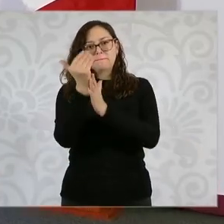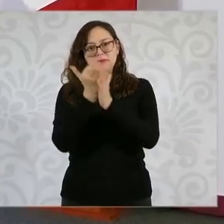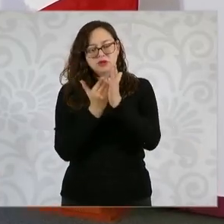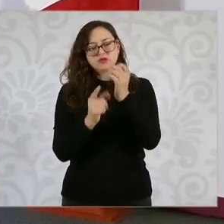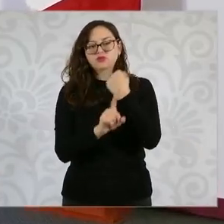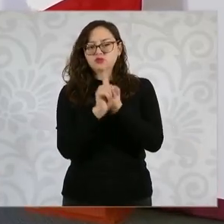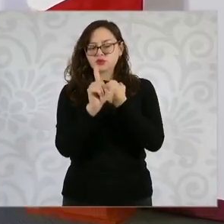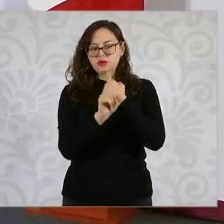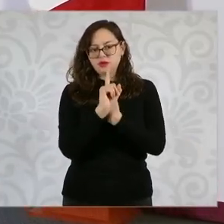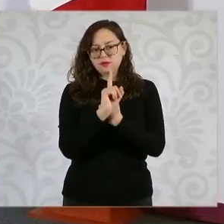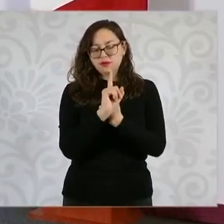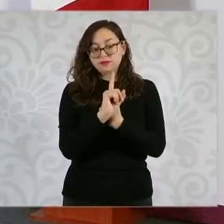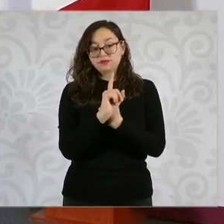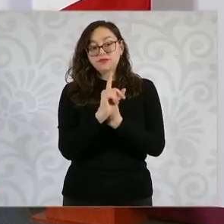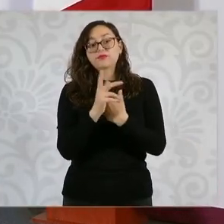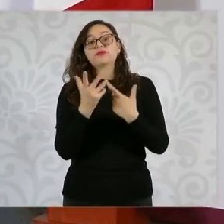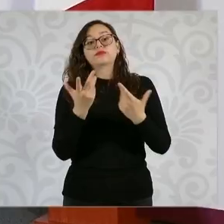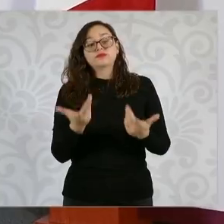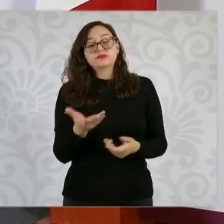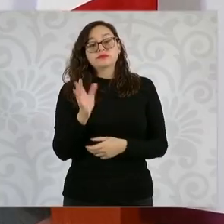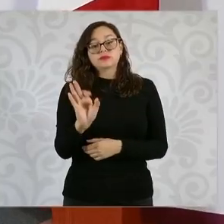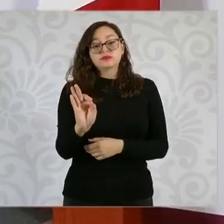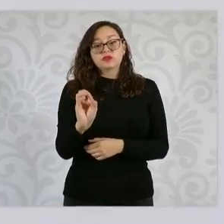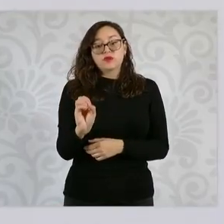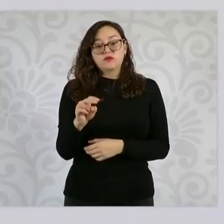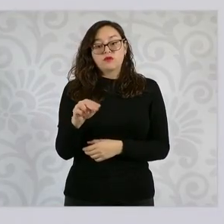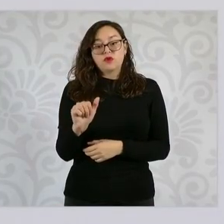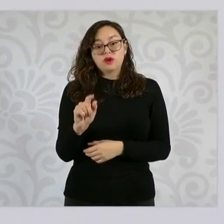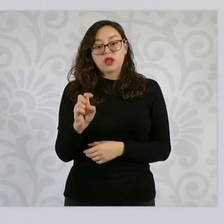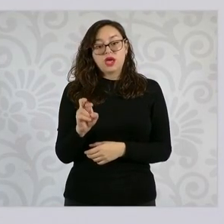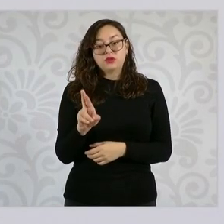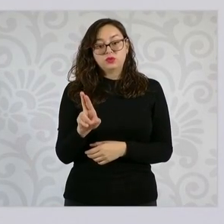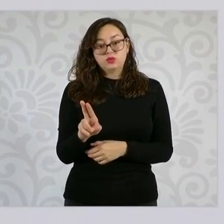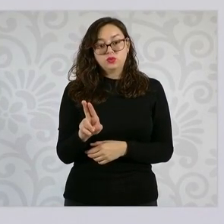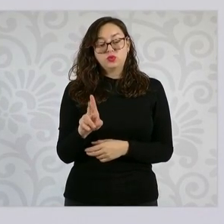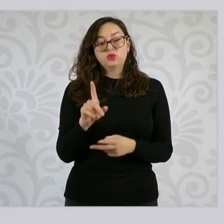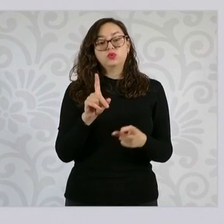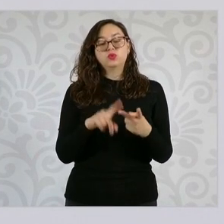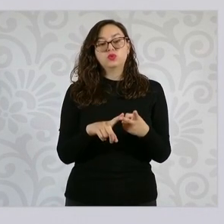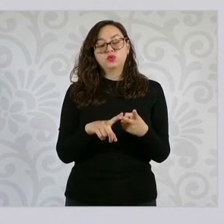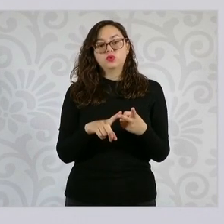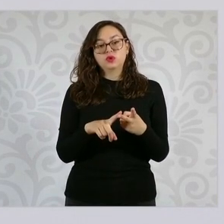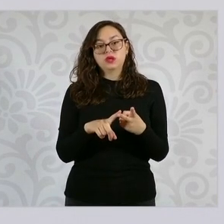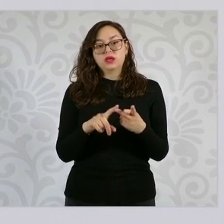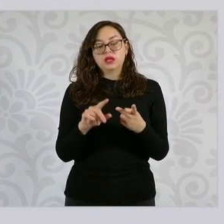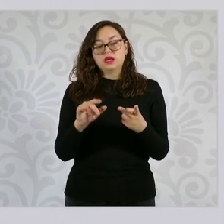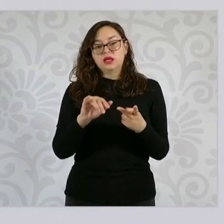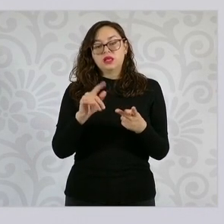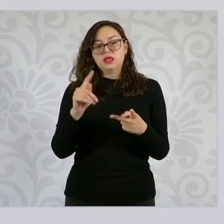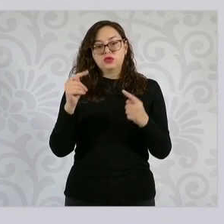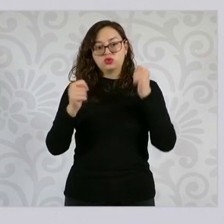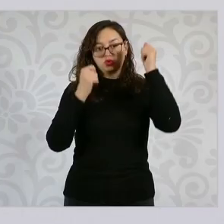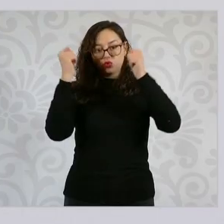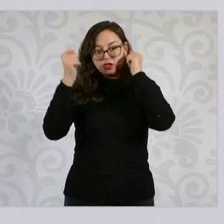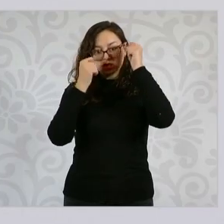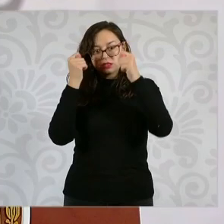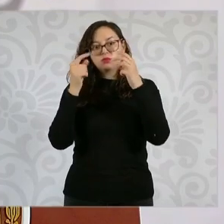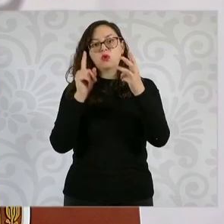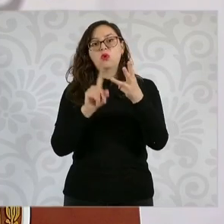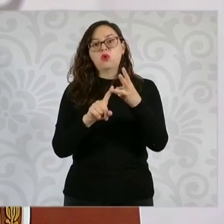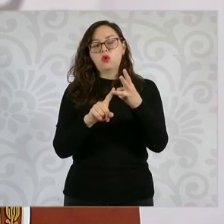Y además, Fonatur, Lindia, Josefina de Secretaría de Turismo y Marcelo Ebrard,